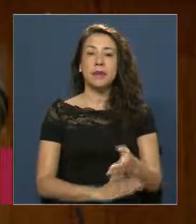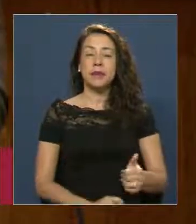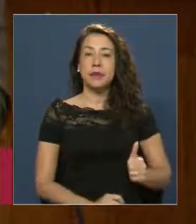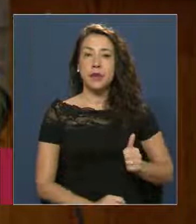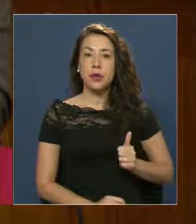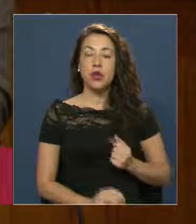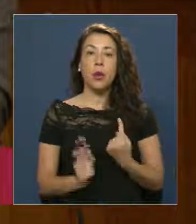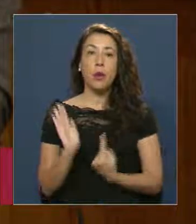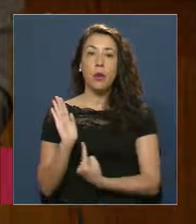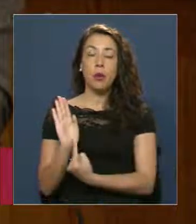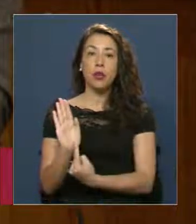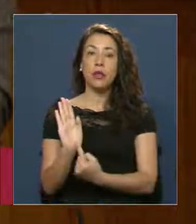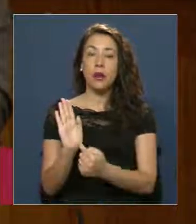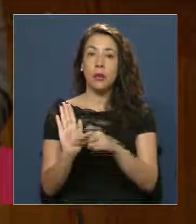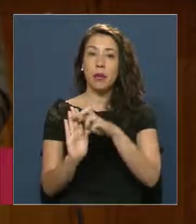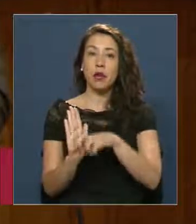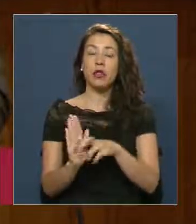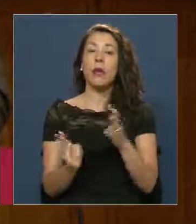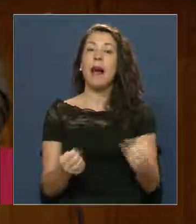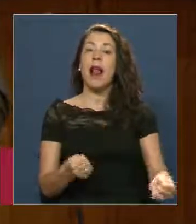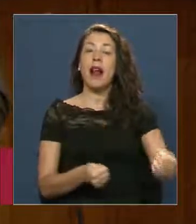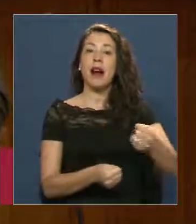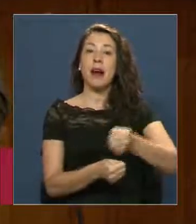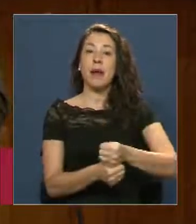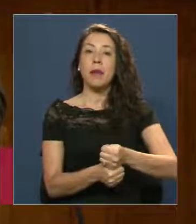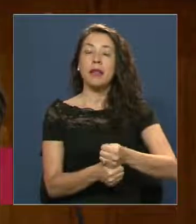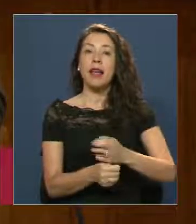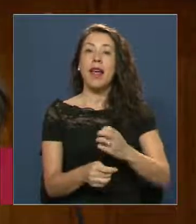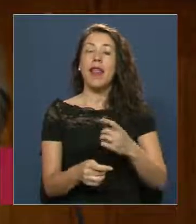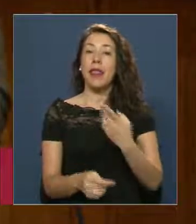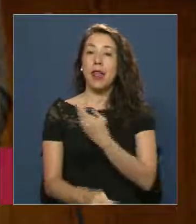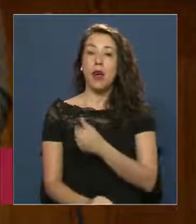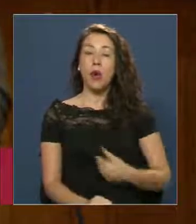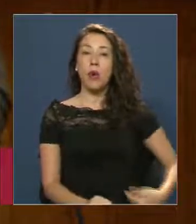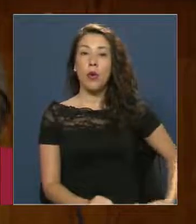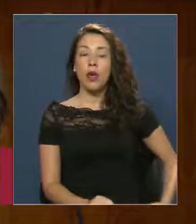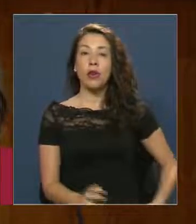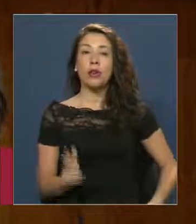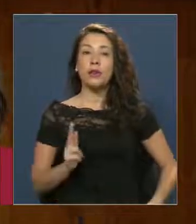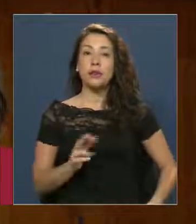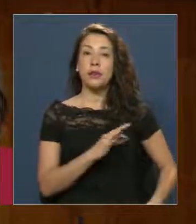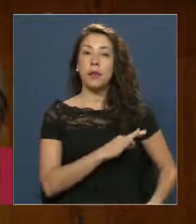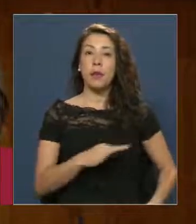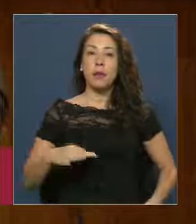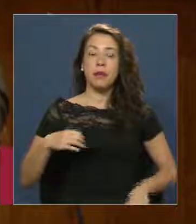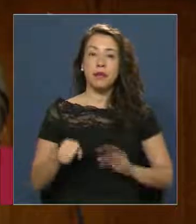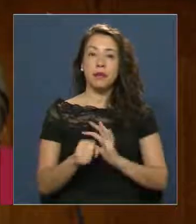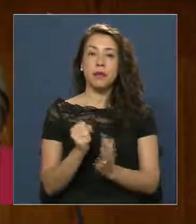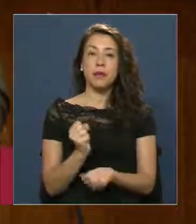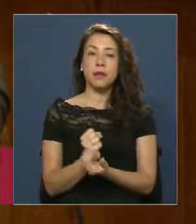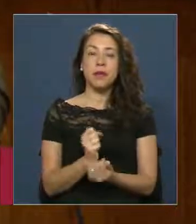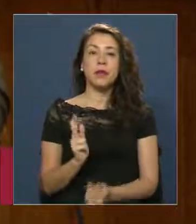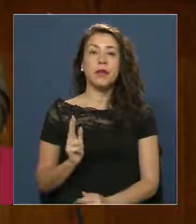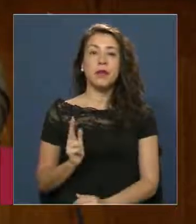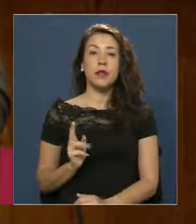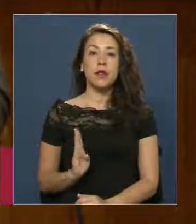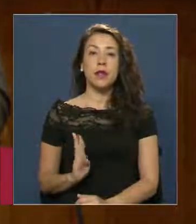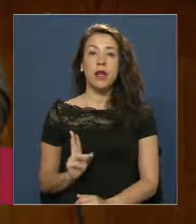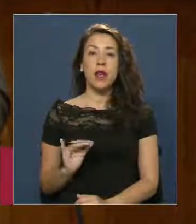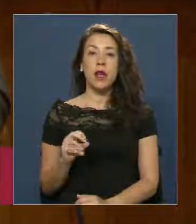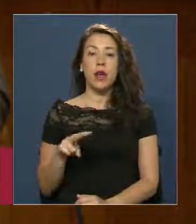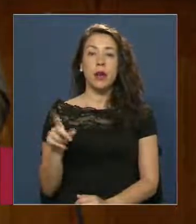a presentar la iniciativa en representación del Ejecutivo el señor Ministro de Hacienda, don Ignacio